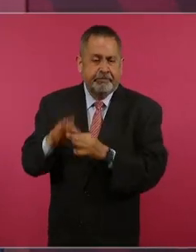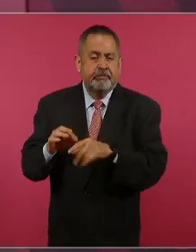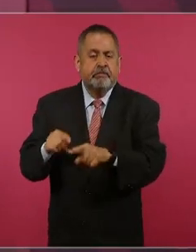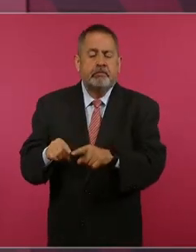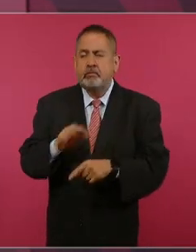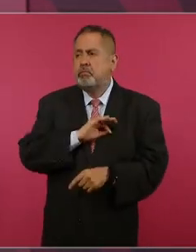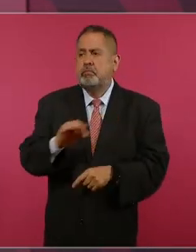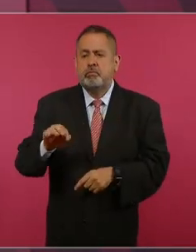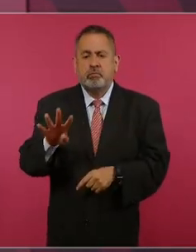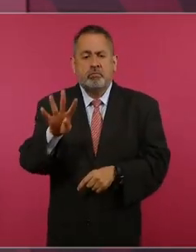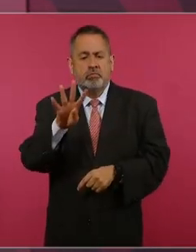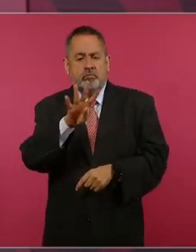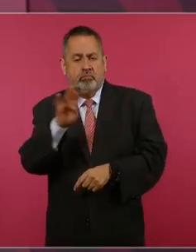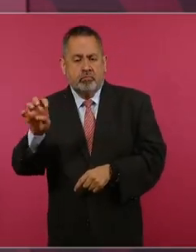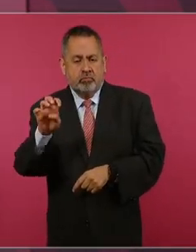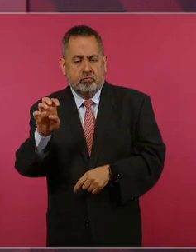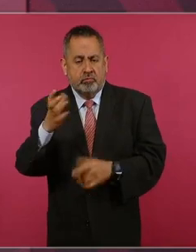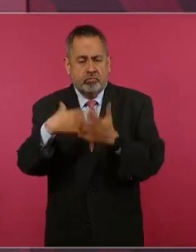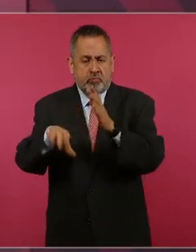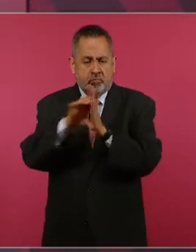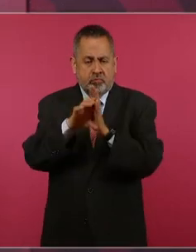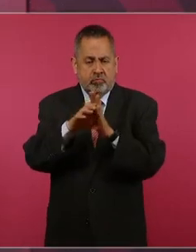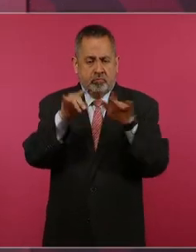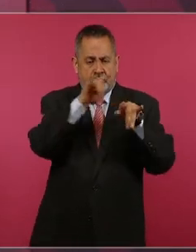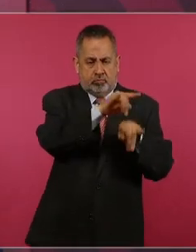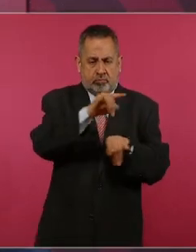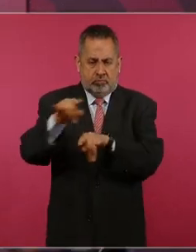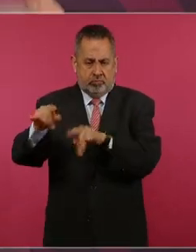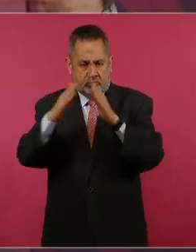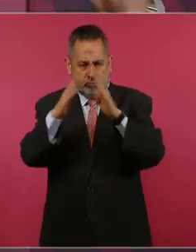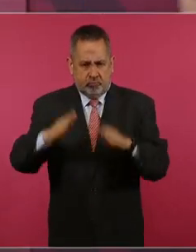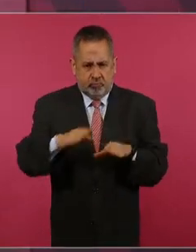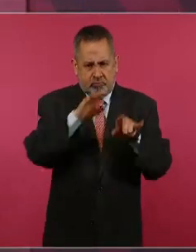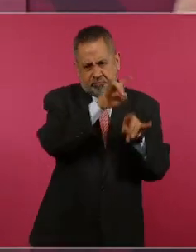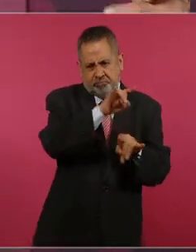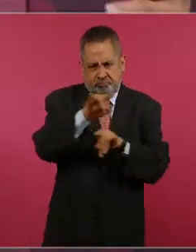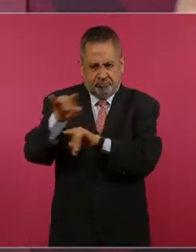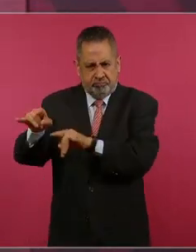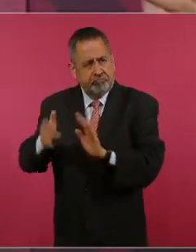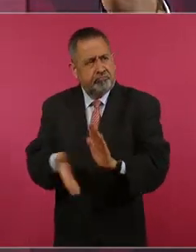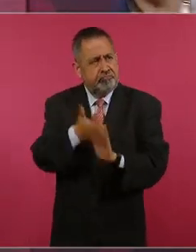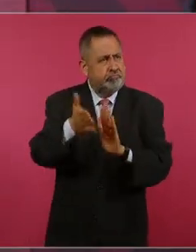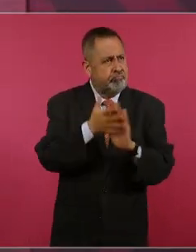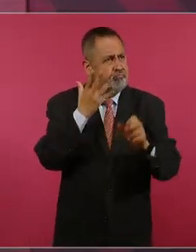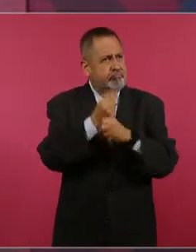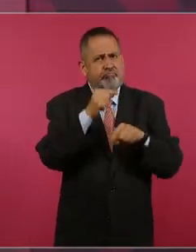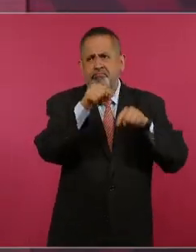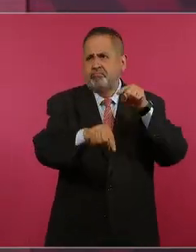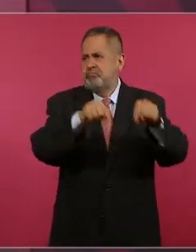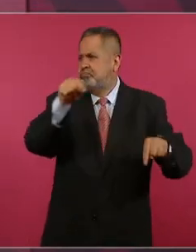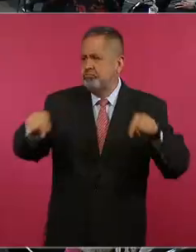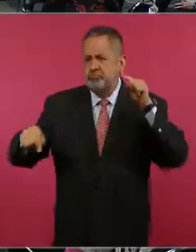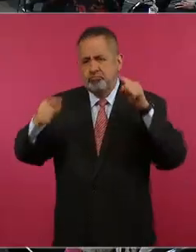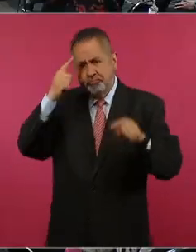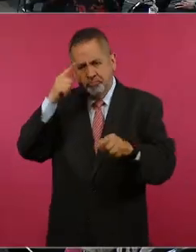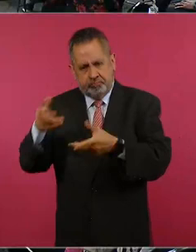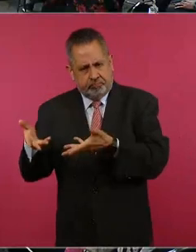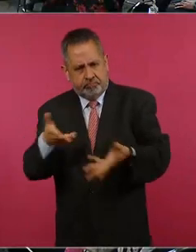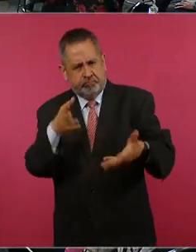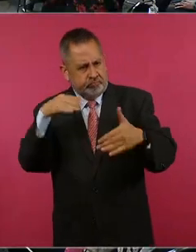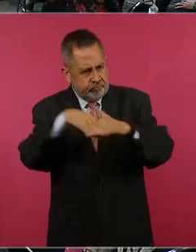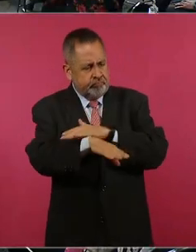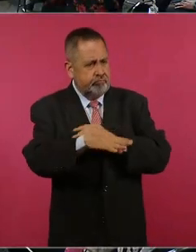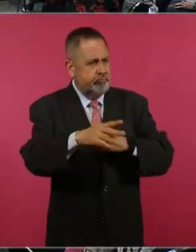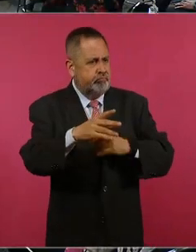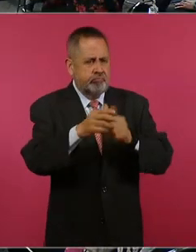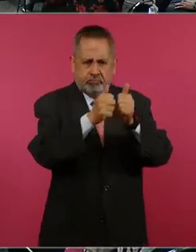más de 400 cuarteles construidos para que no se